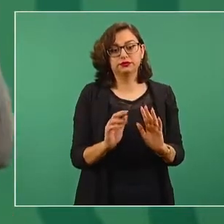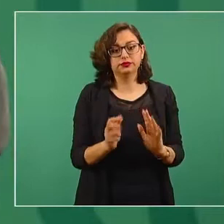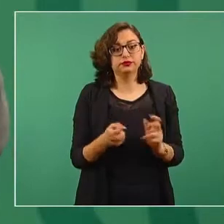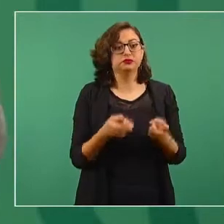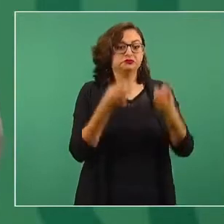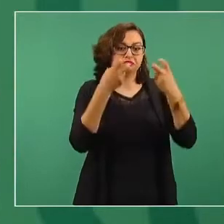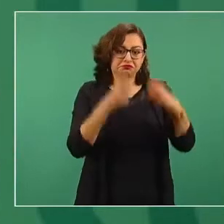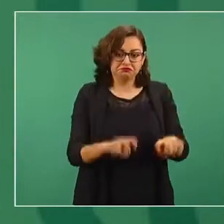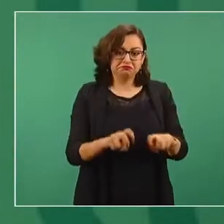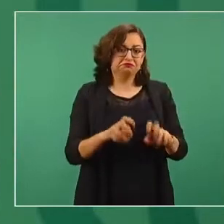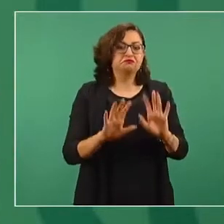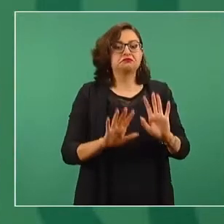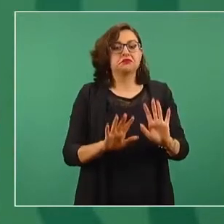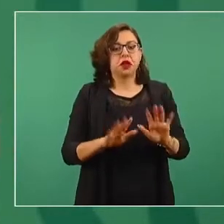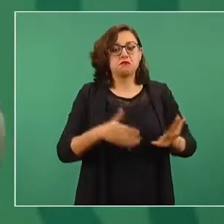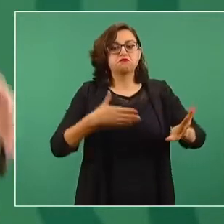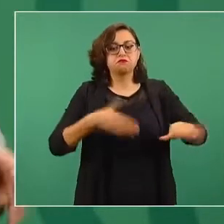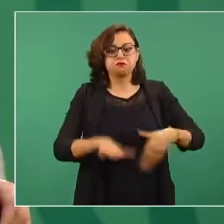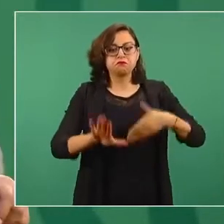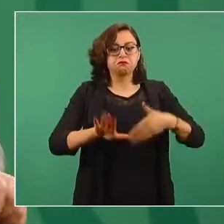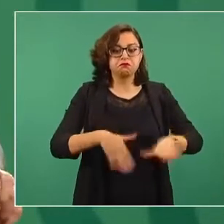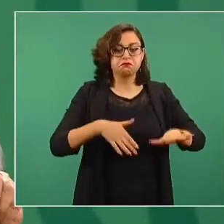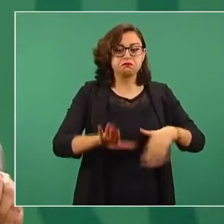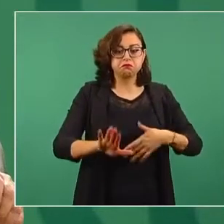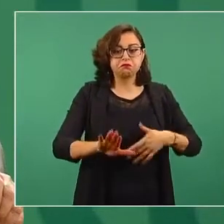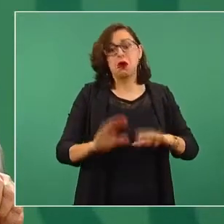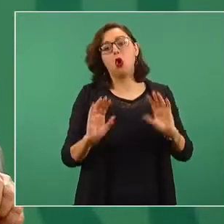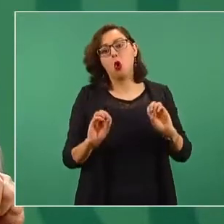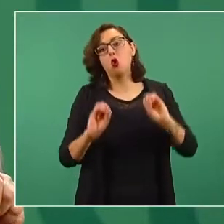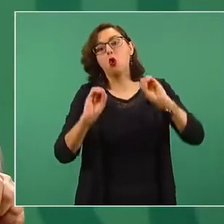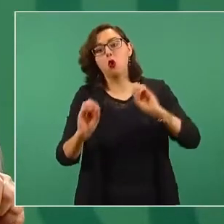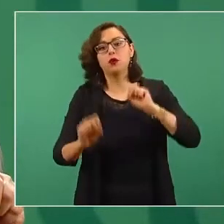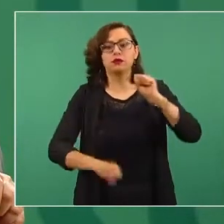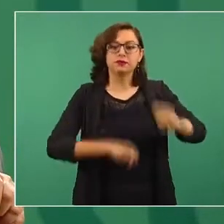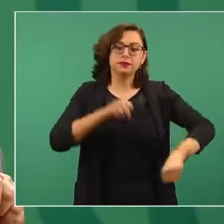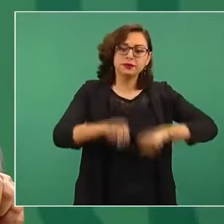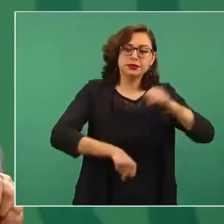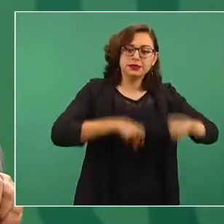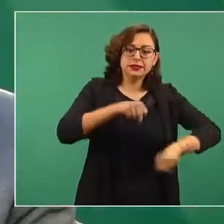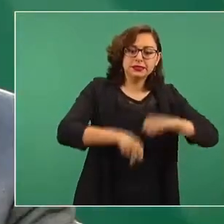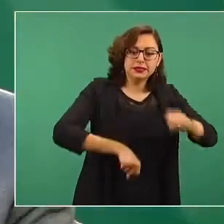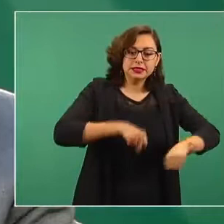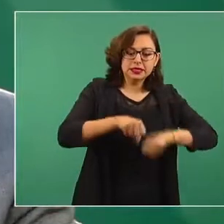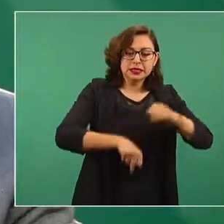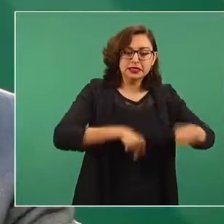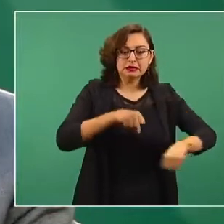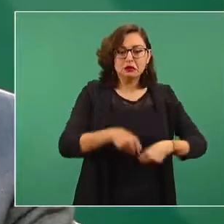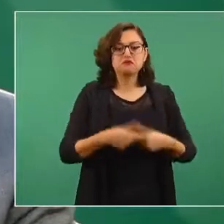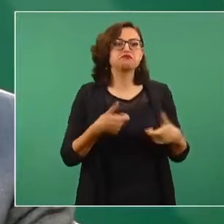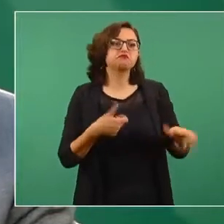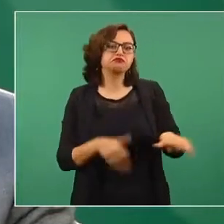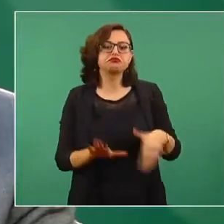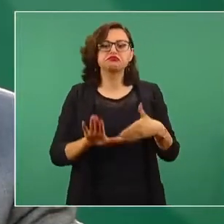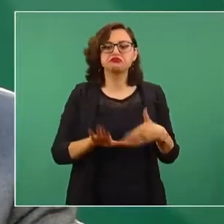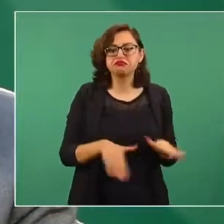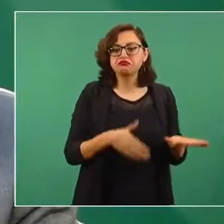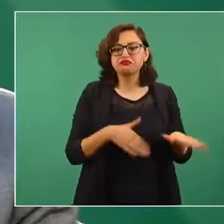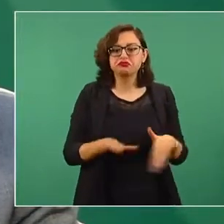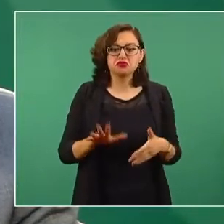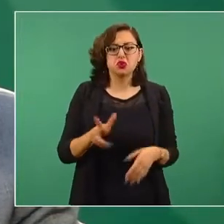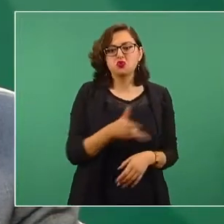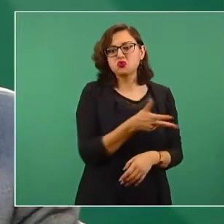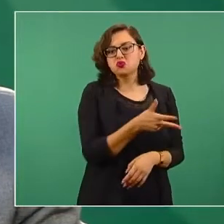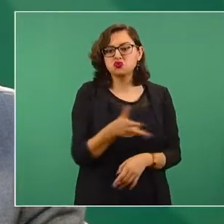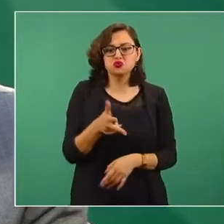se camina, se monta bicicleta, se va por los senderos,